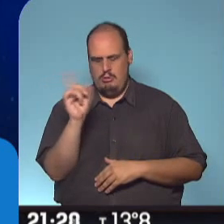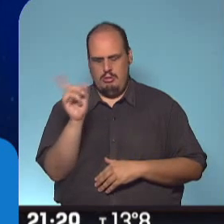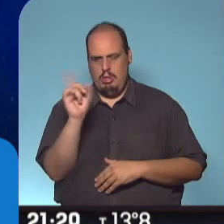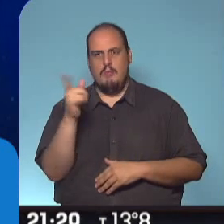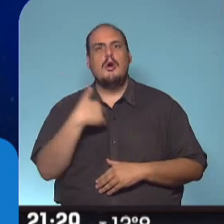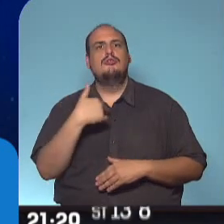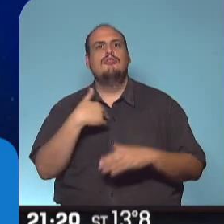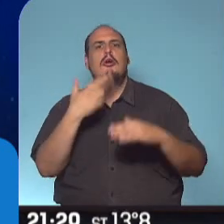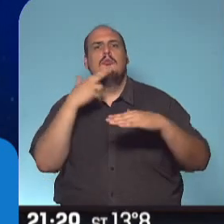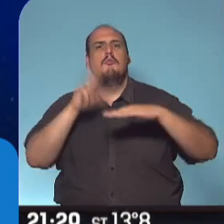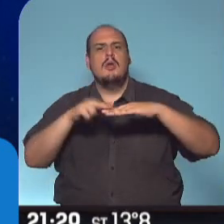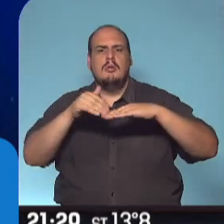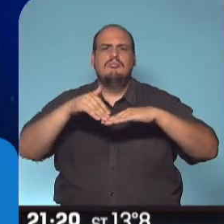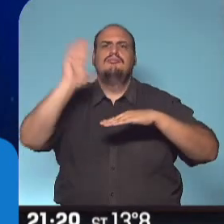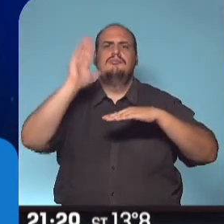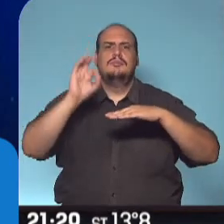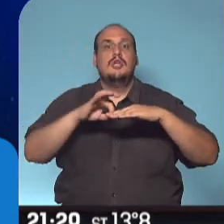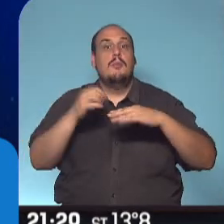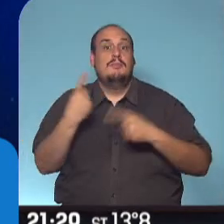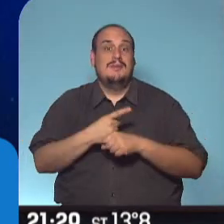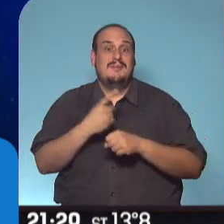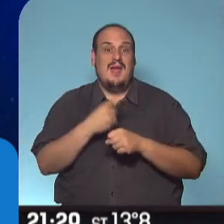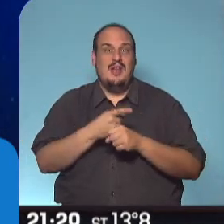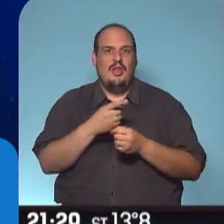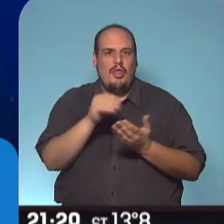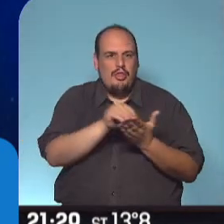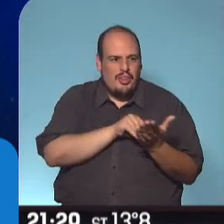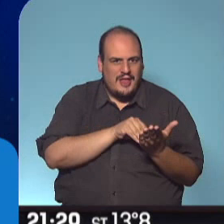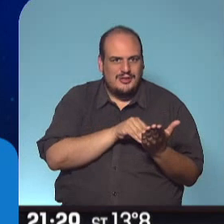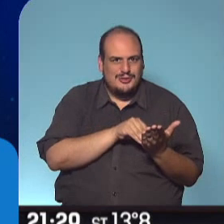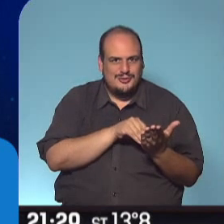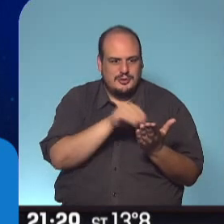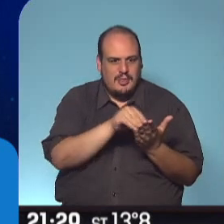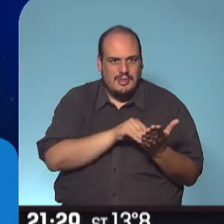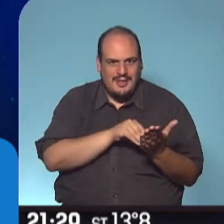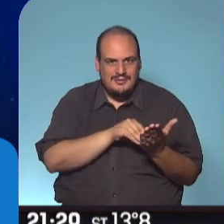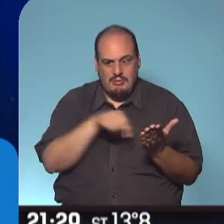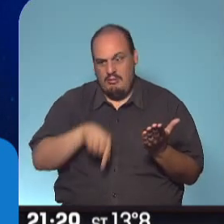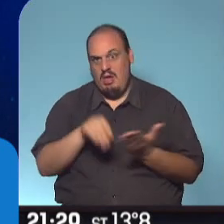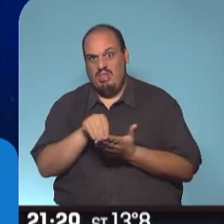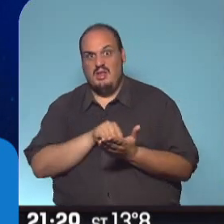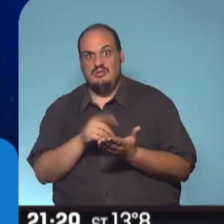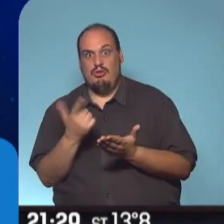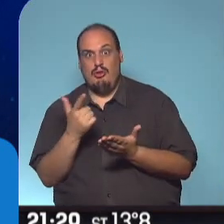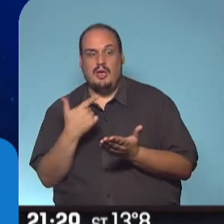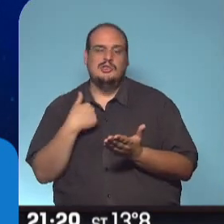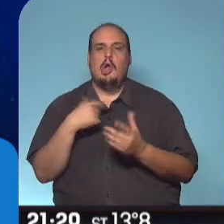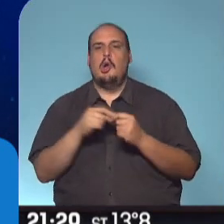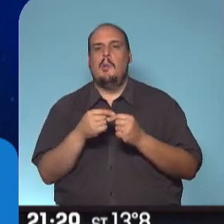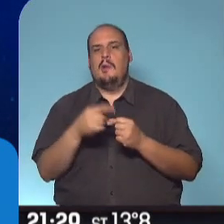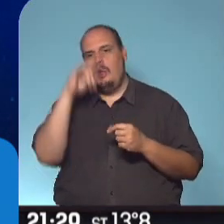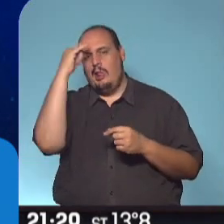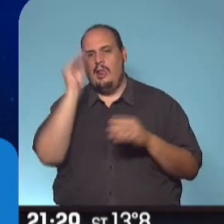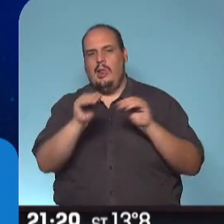la raya tengo que tener las bases de datos. Sin base de datos uno empieza a tirar números